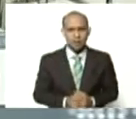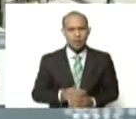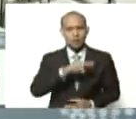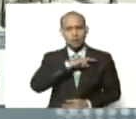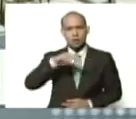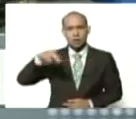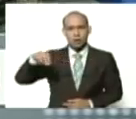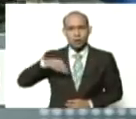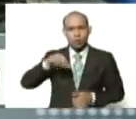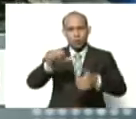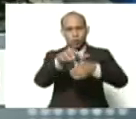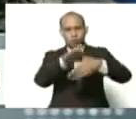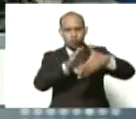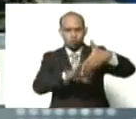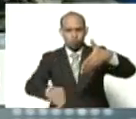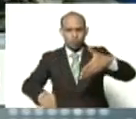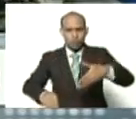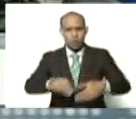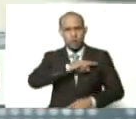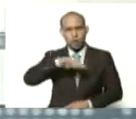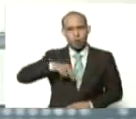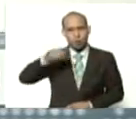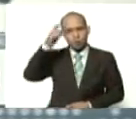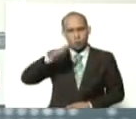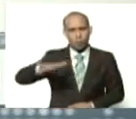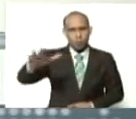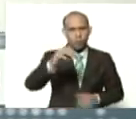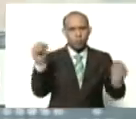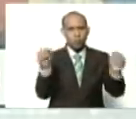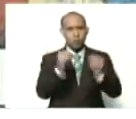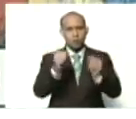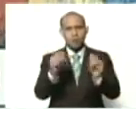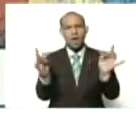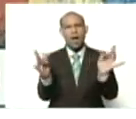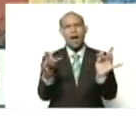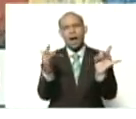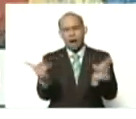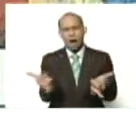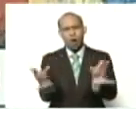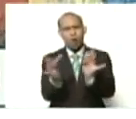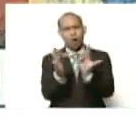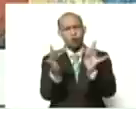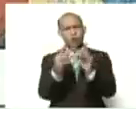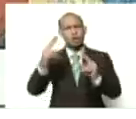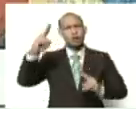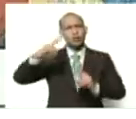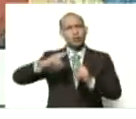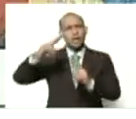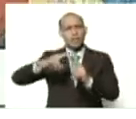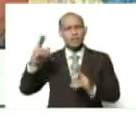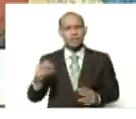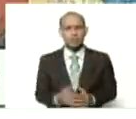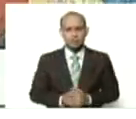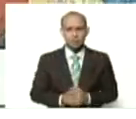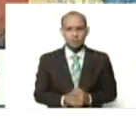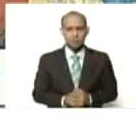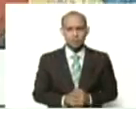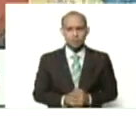nuestra Suramérica, de nuestro pueblo. Mérida, Mérida, vámonos al Táchira, otra tierra heroica, una de las